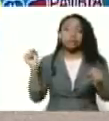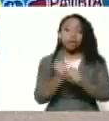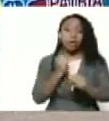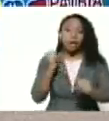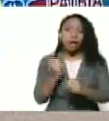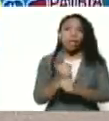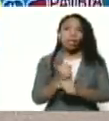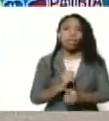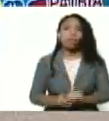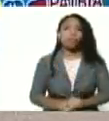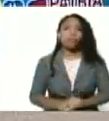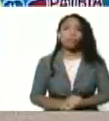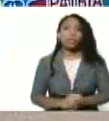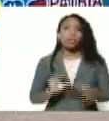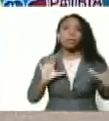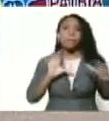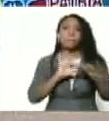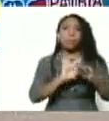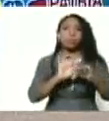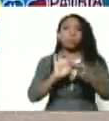Trabajando,